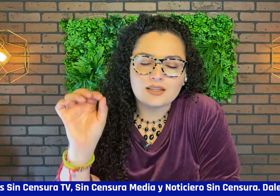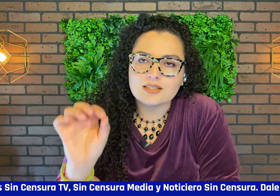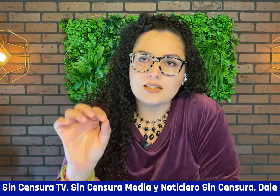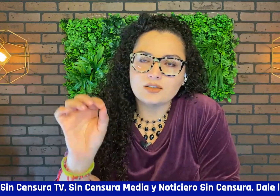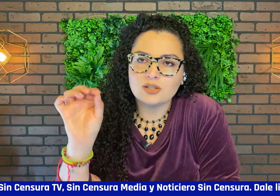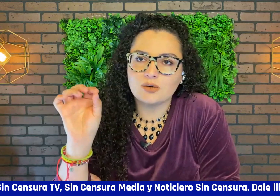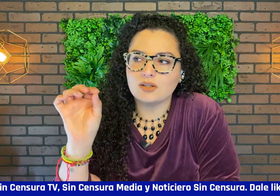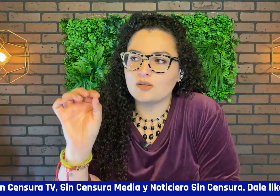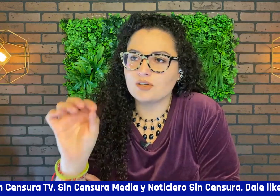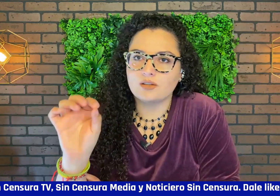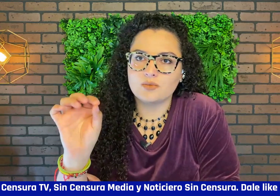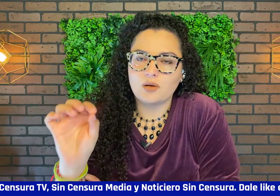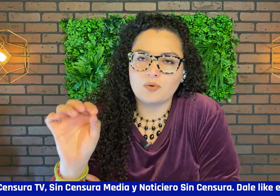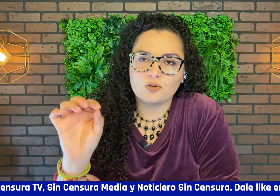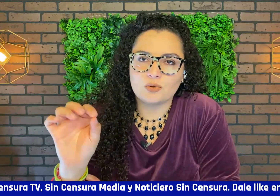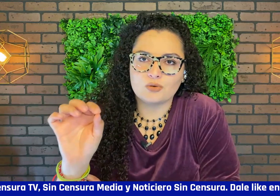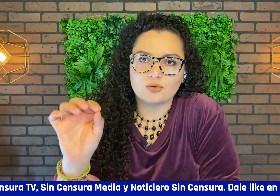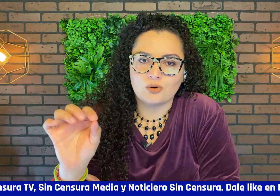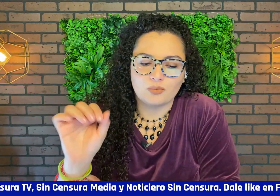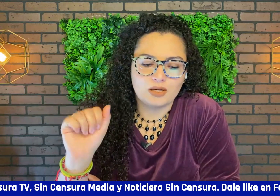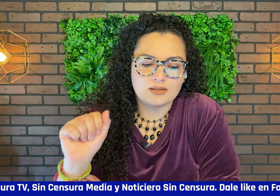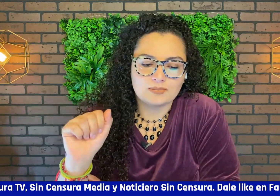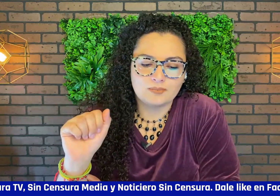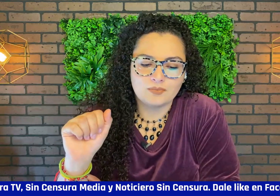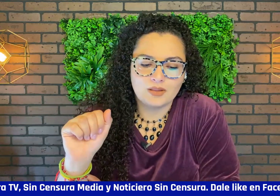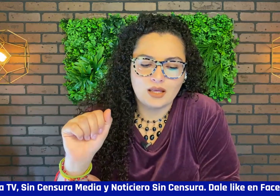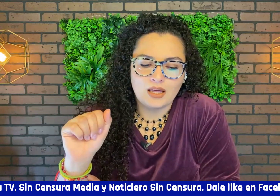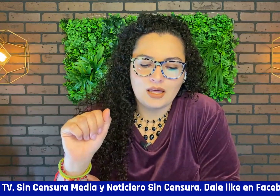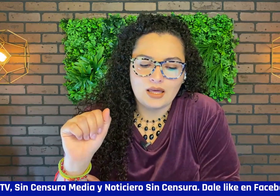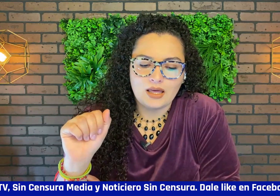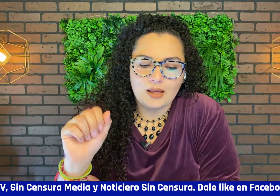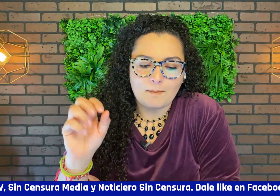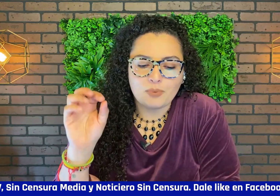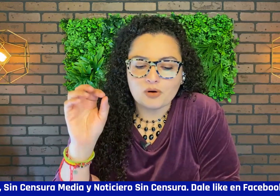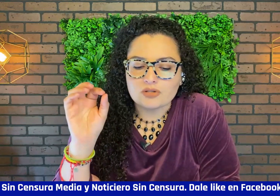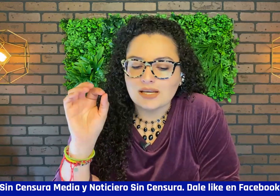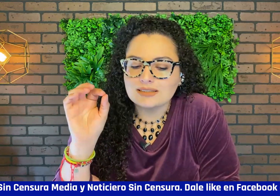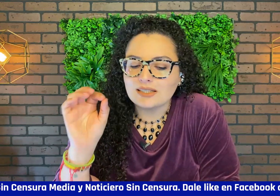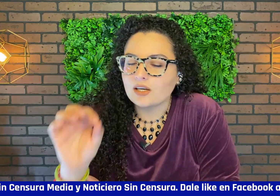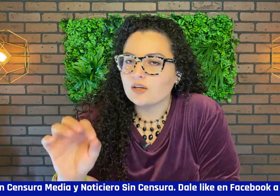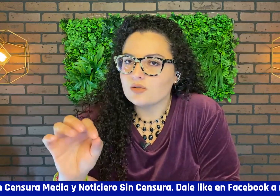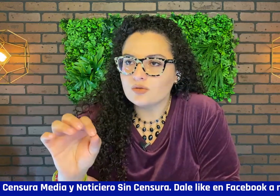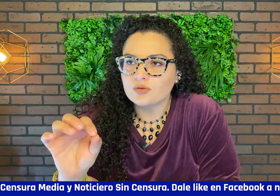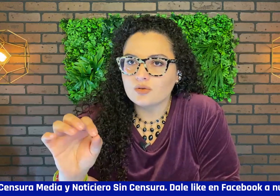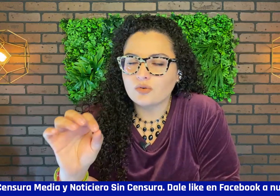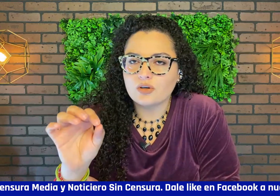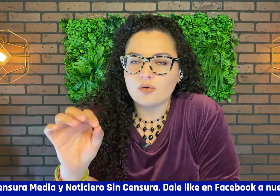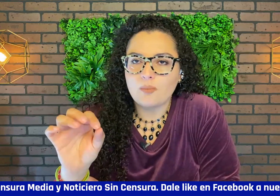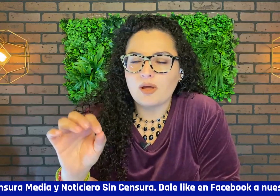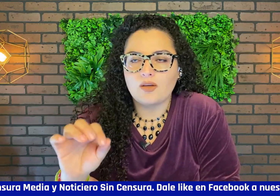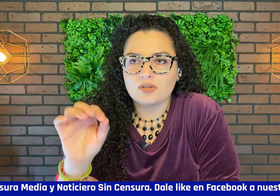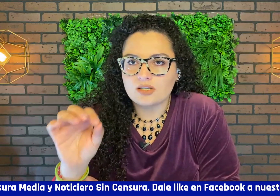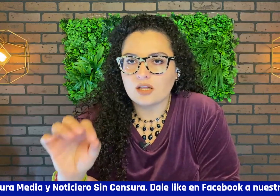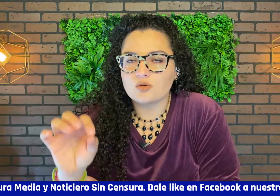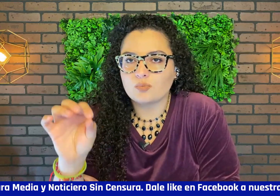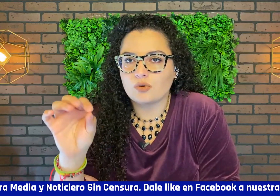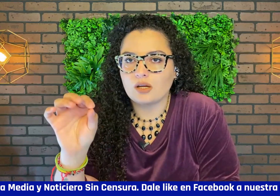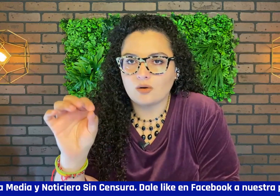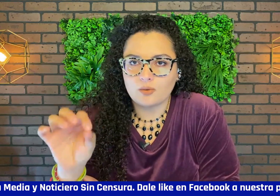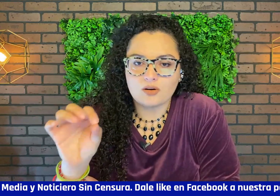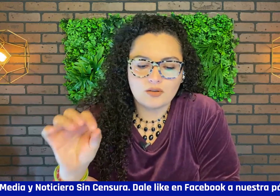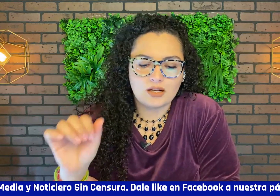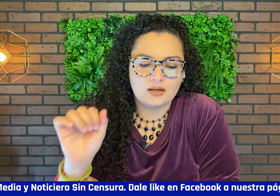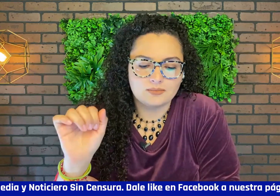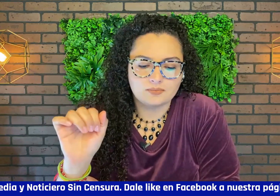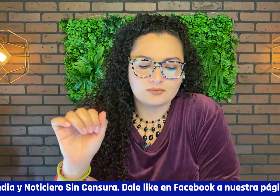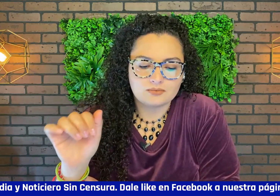Entre 300 y 400 mil pesos por sus columnas. Por sexenios fueron beneficiados por el